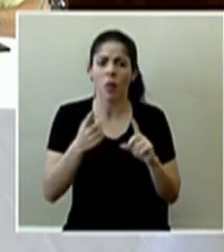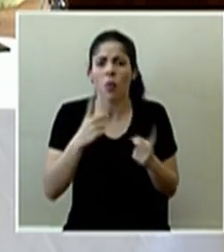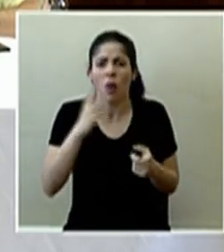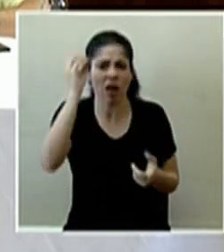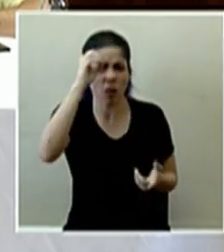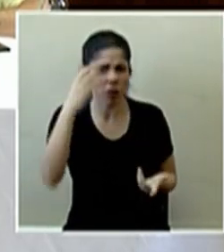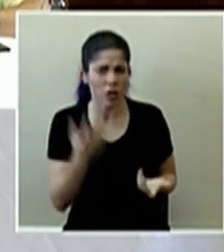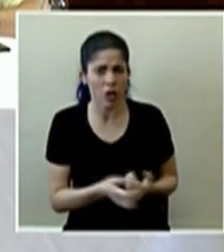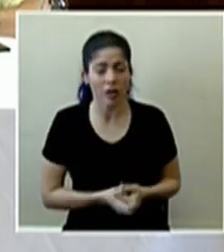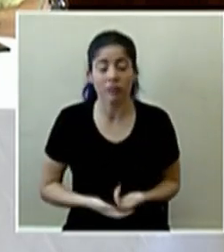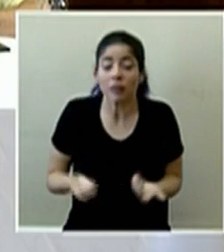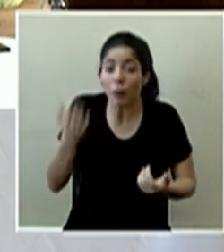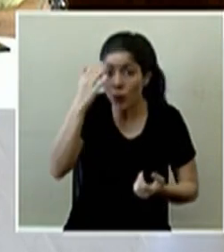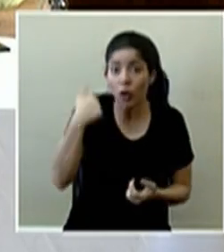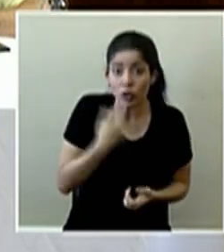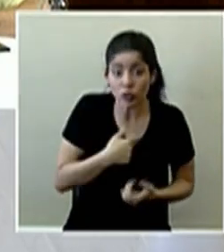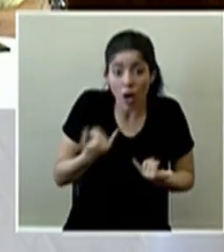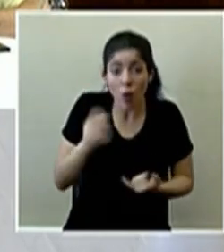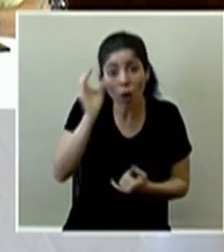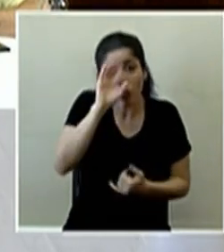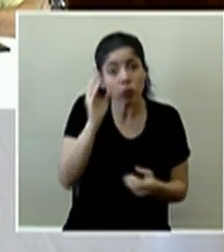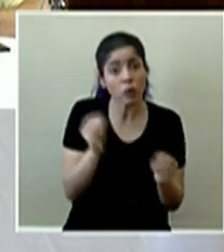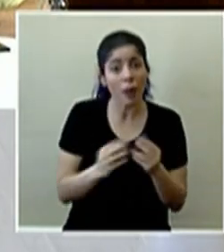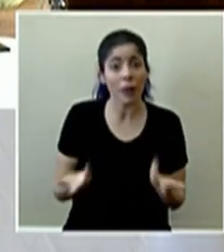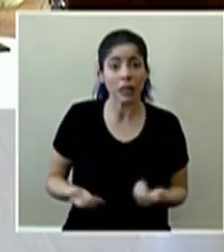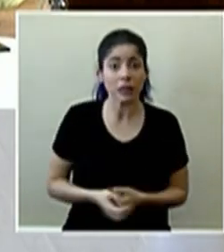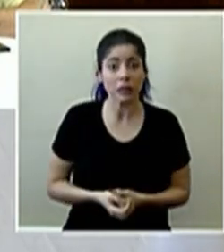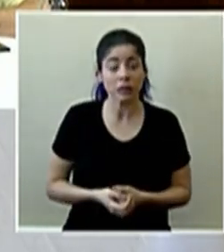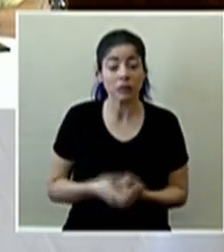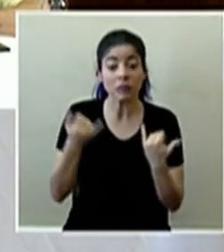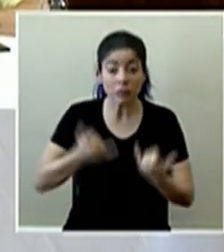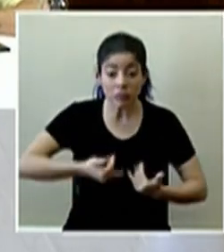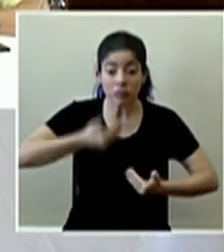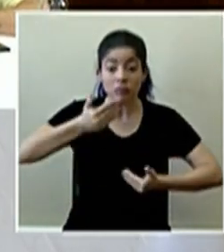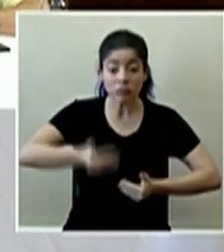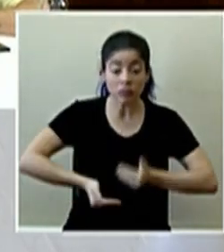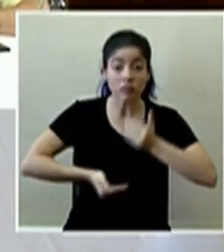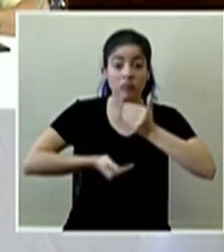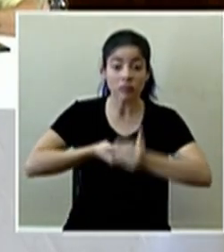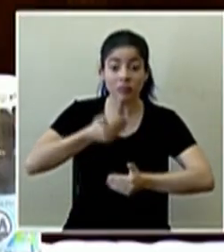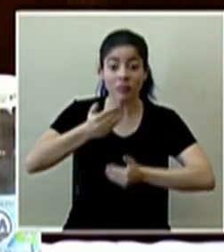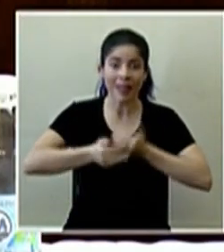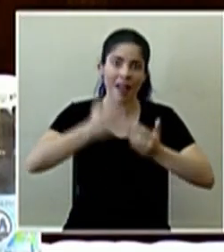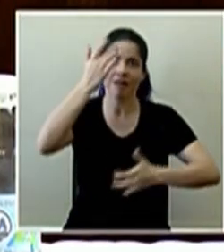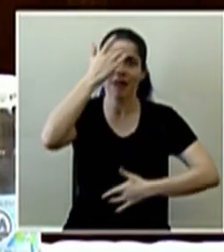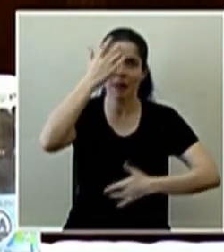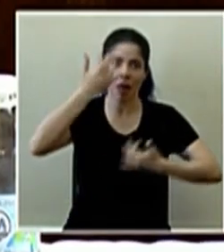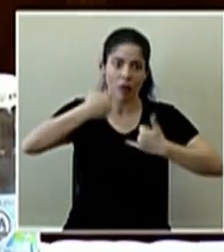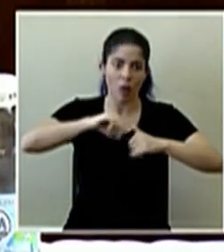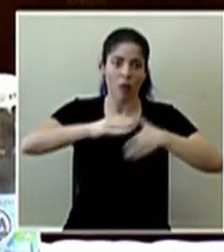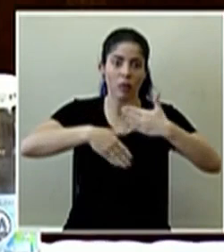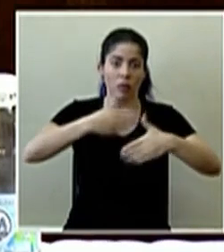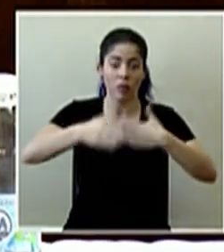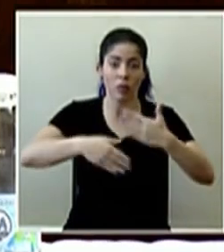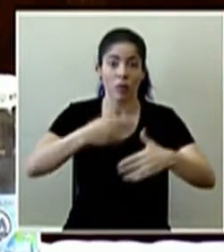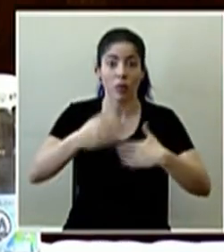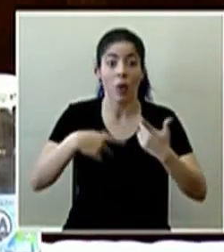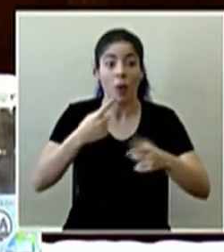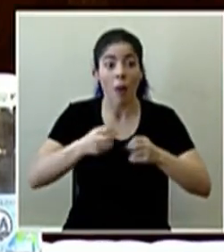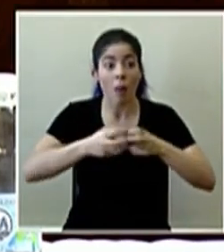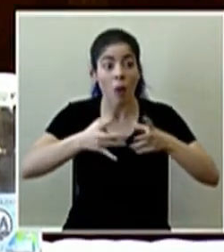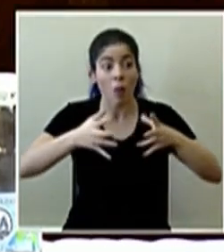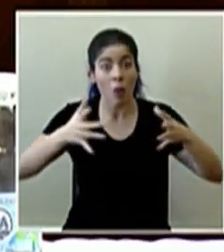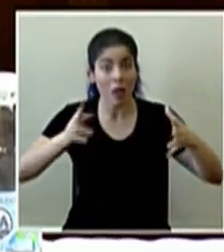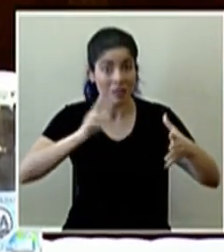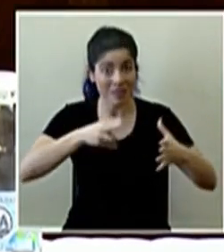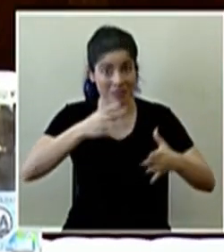criterio? Porque estamos buscando más. Estamos, a medida que es una enfermedad en curso y a medida que va evolucionando